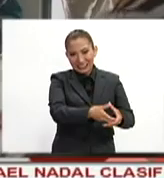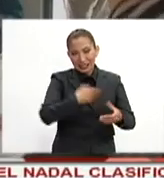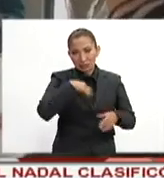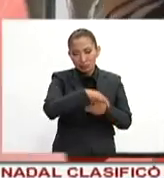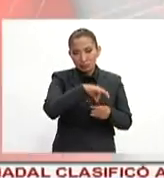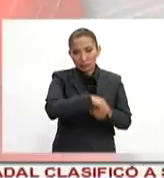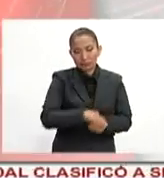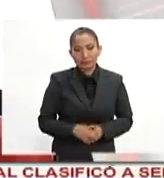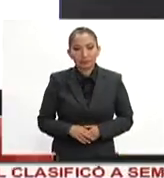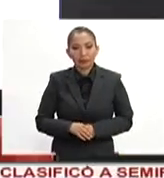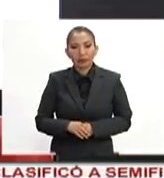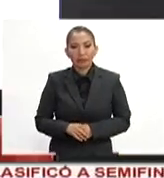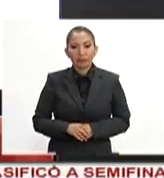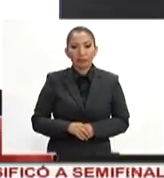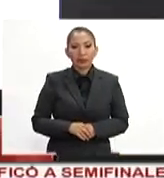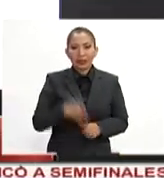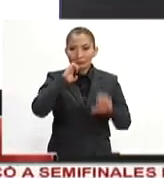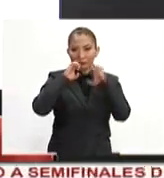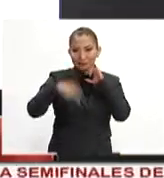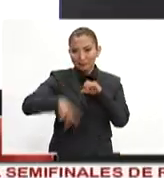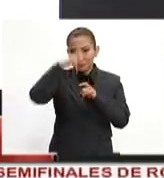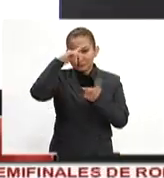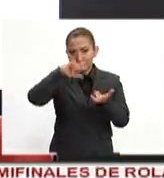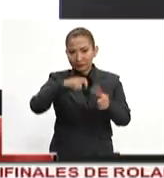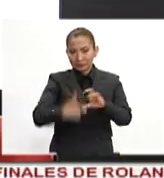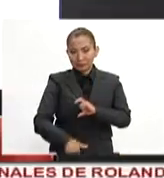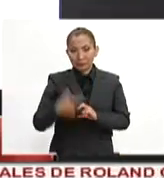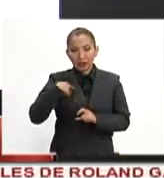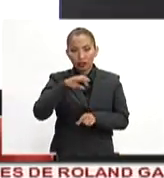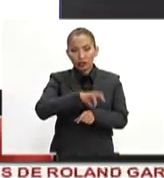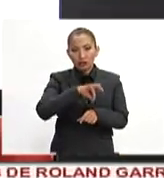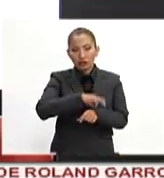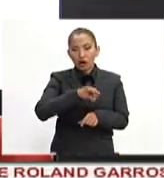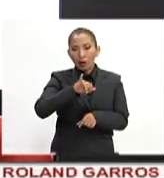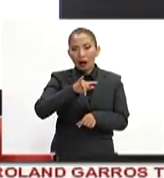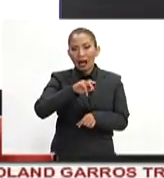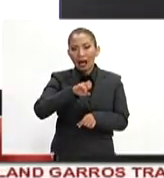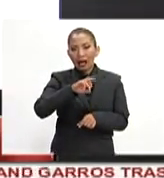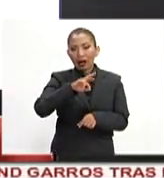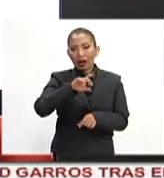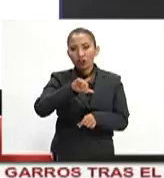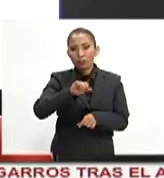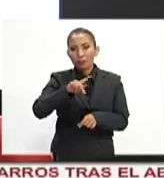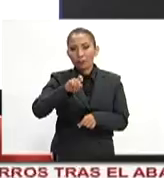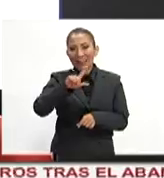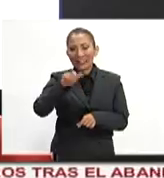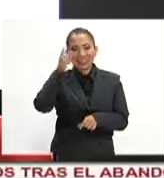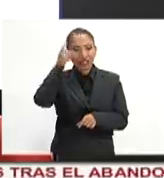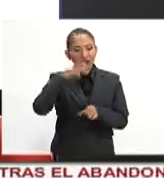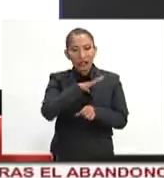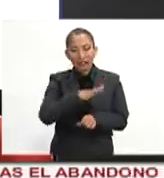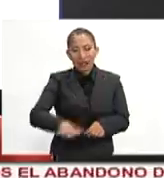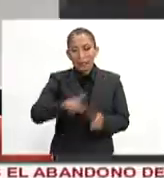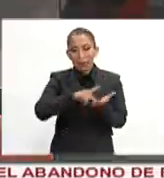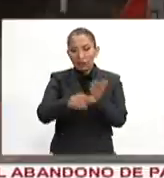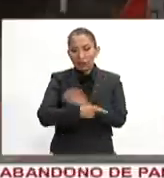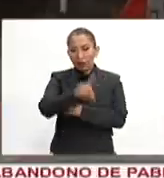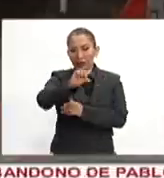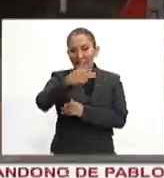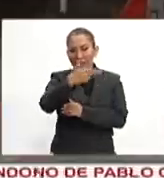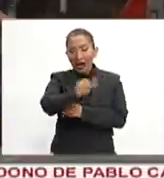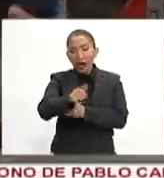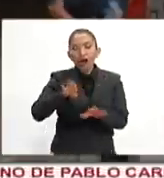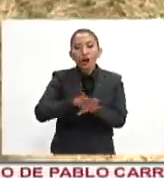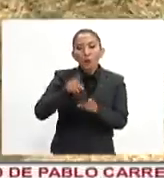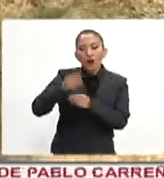electorales. En entrevista para México al Día, el doctor Juan Carlos Pérez Castro, director general del proyecto DA, nos habló